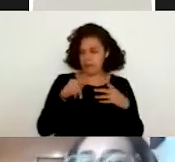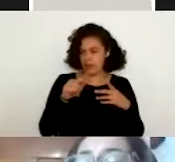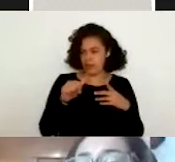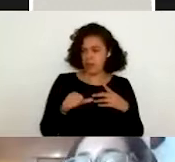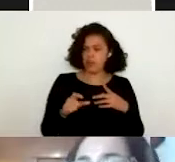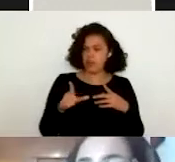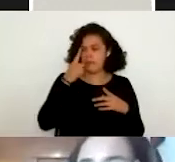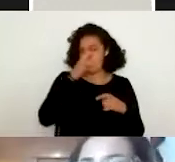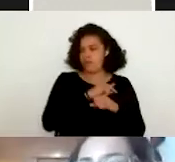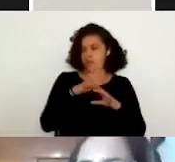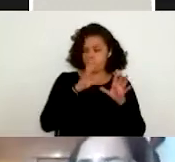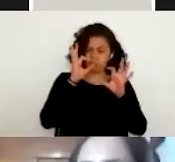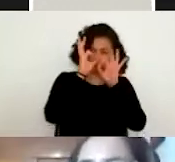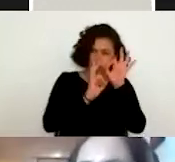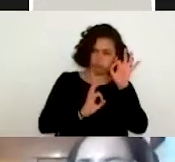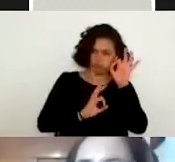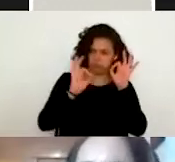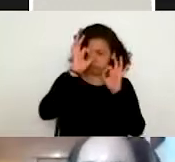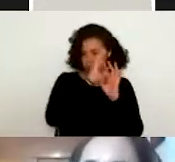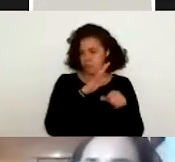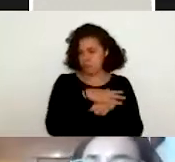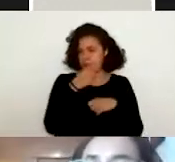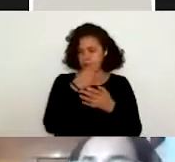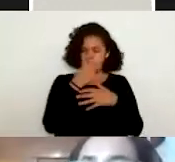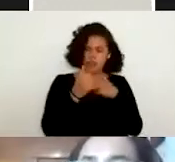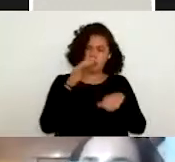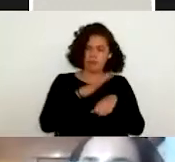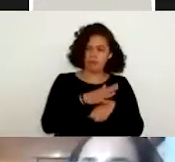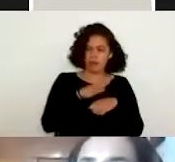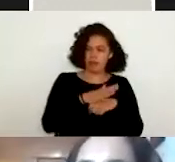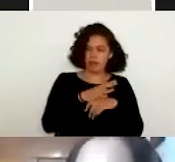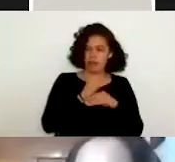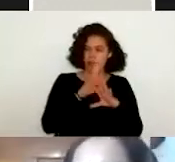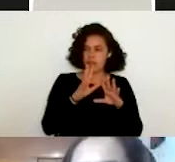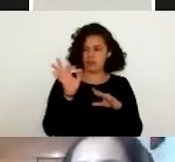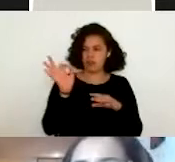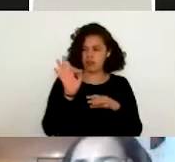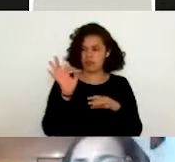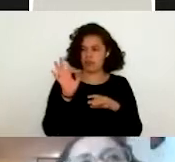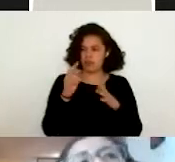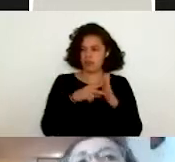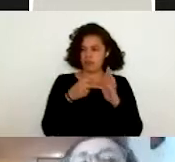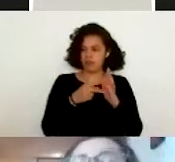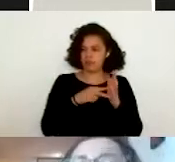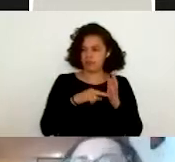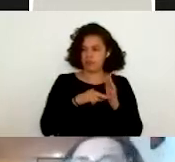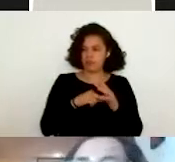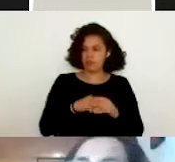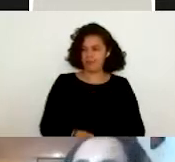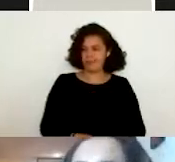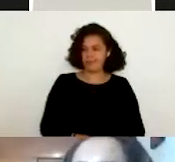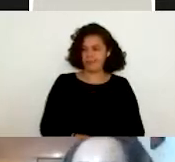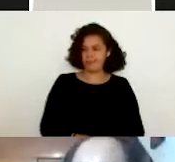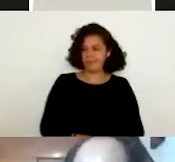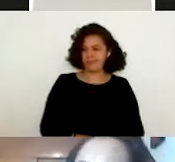información, lo que se busca es que el proyecto sea congruente. Que haya irregularidades, estas irregularidades tienen